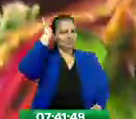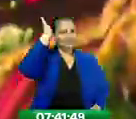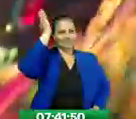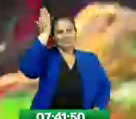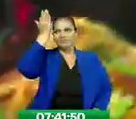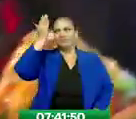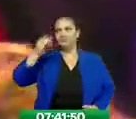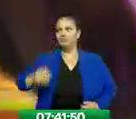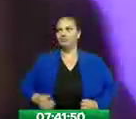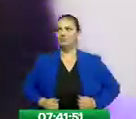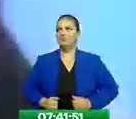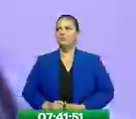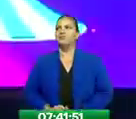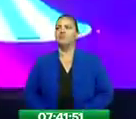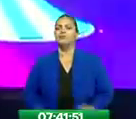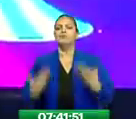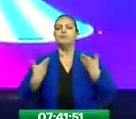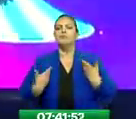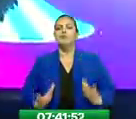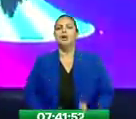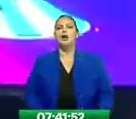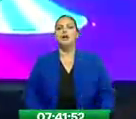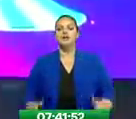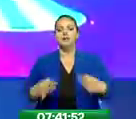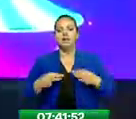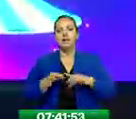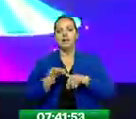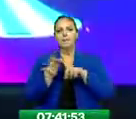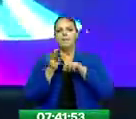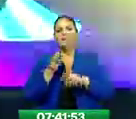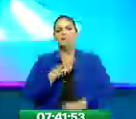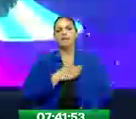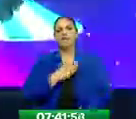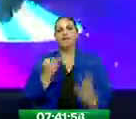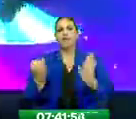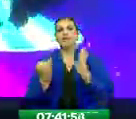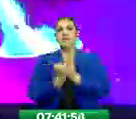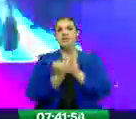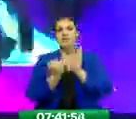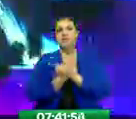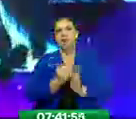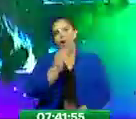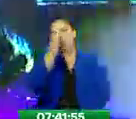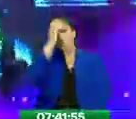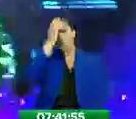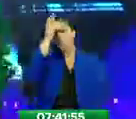que expresaba la identidad cultural de sus respectivos cantones.